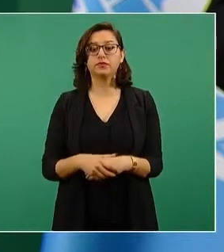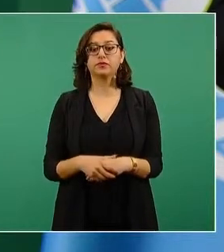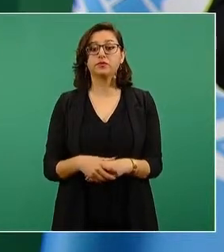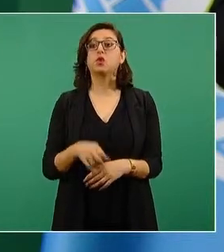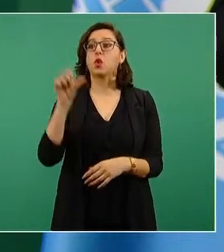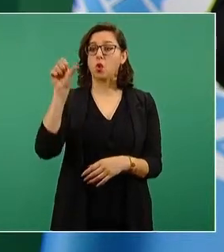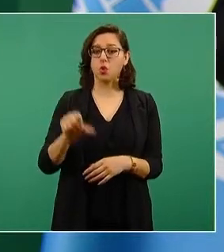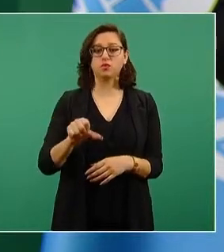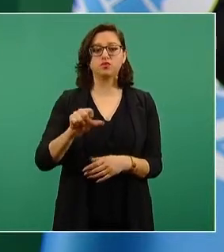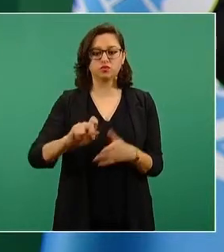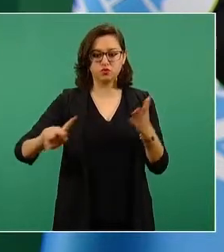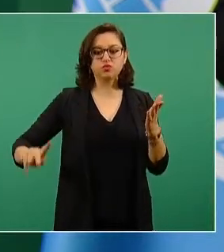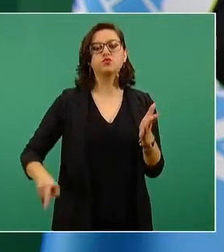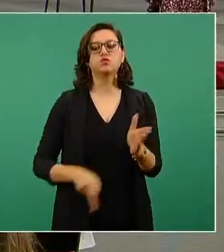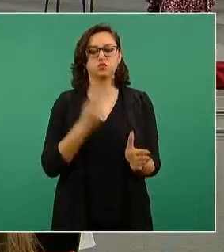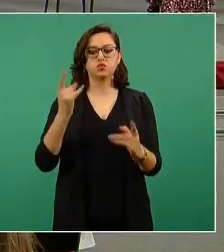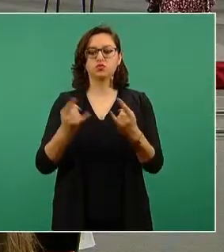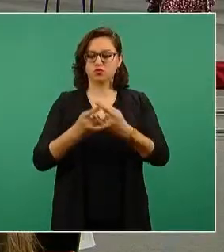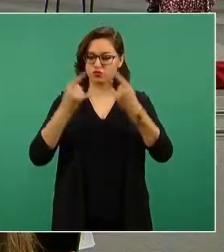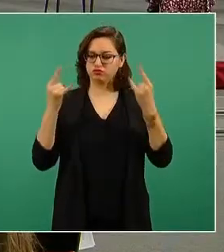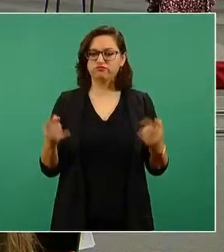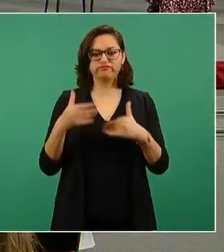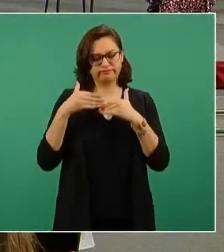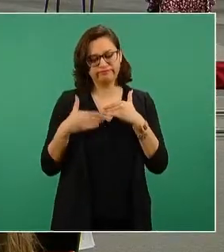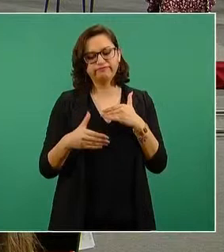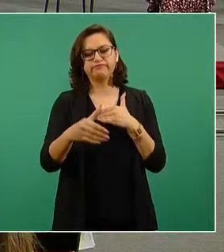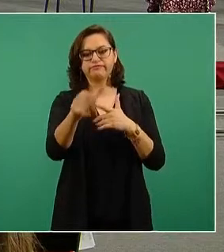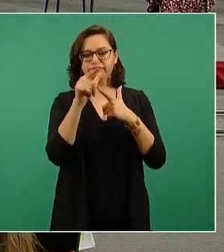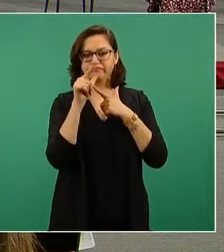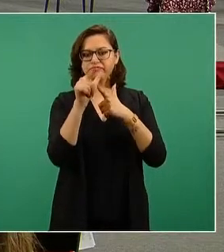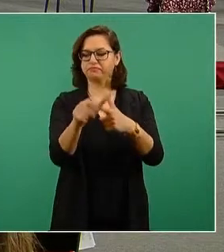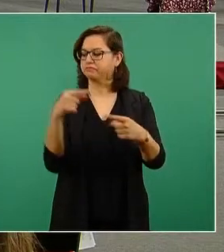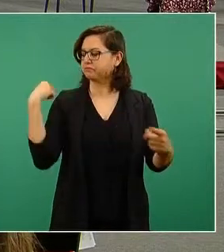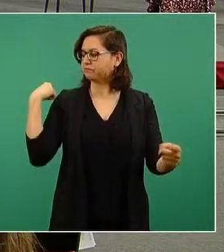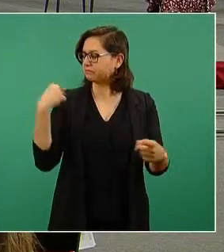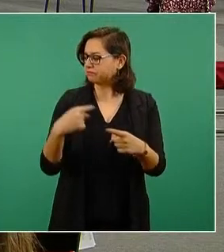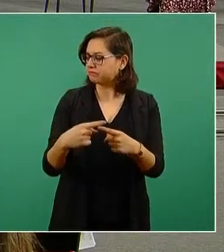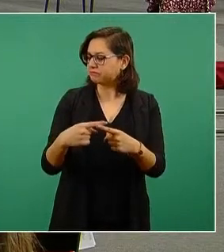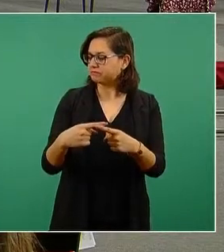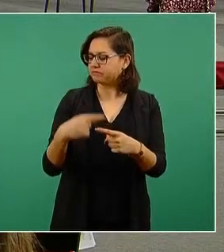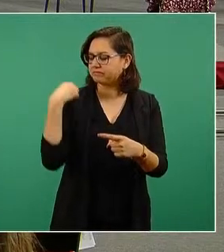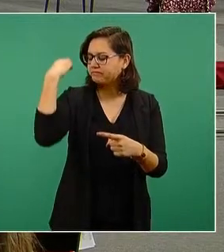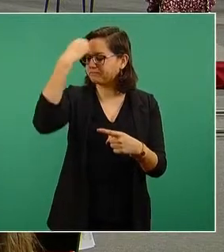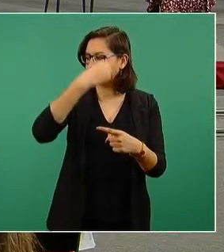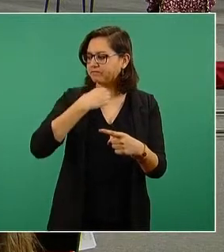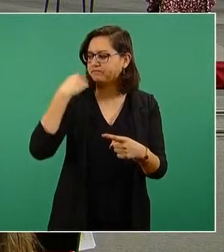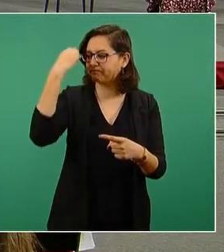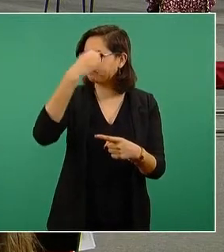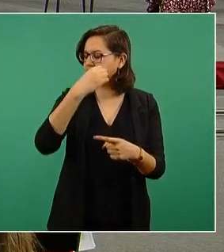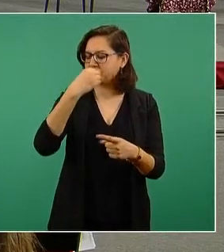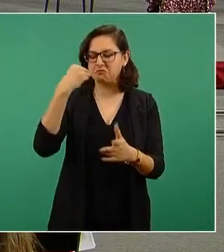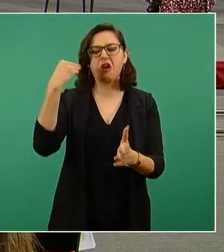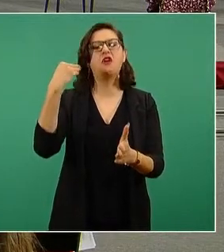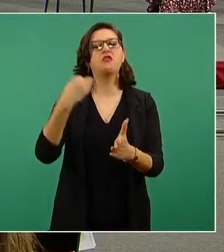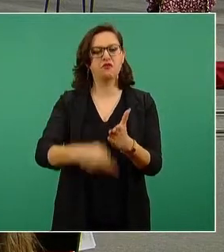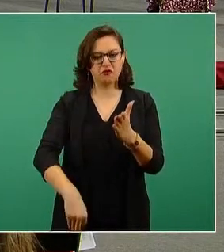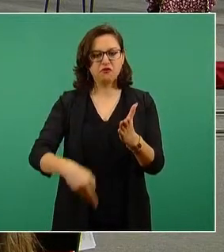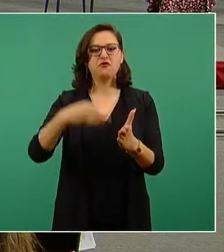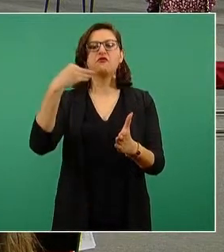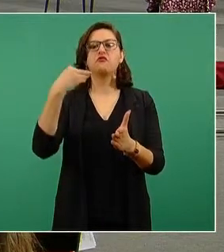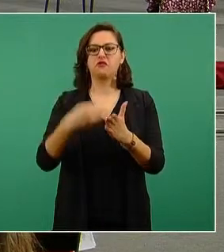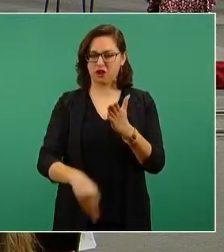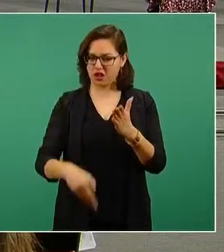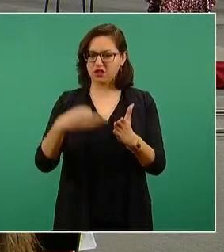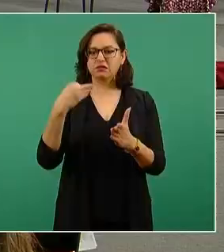historia, para evaluar lo que hemos avanzado y decir que todavía nos quedan grandes retos en